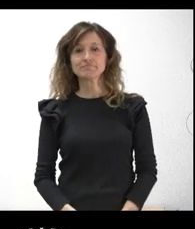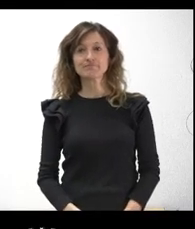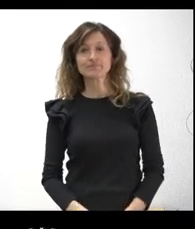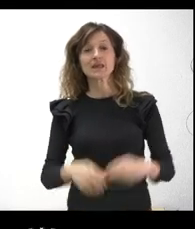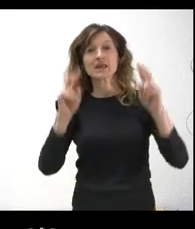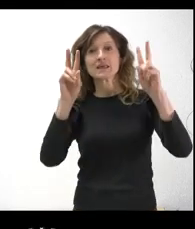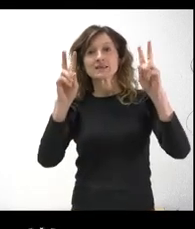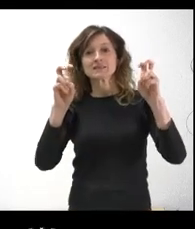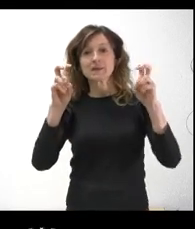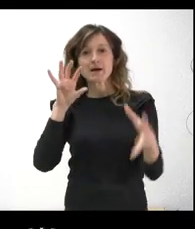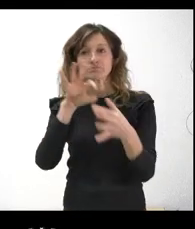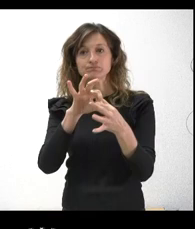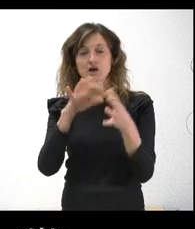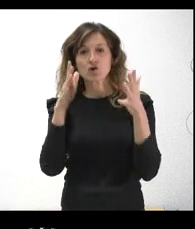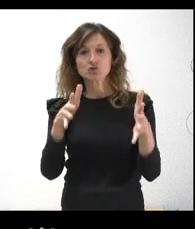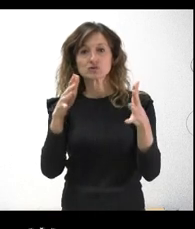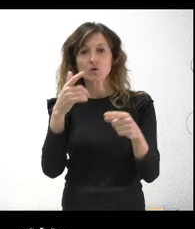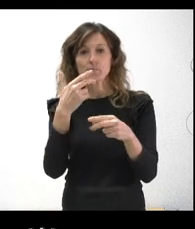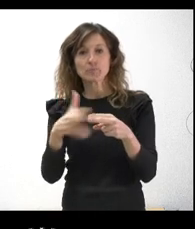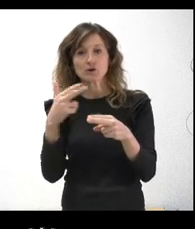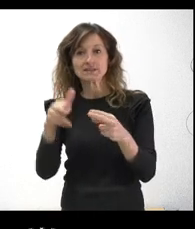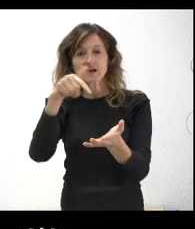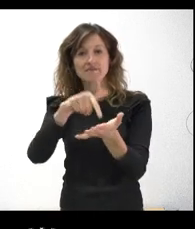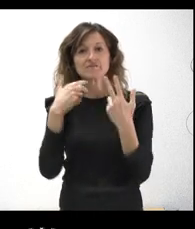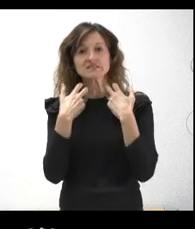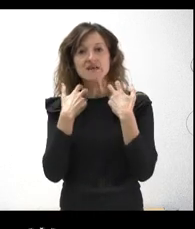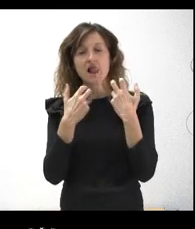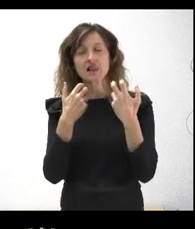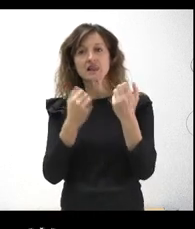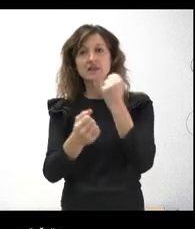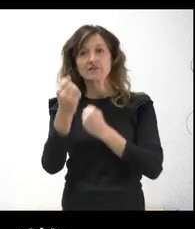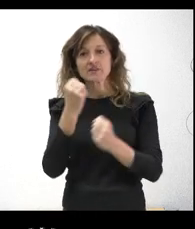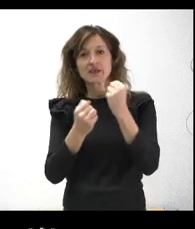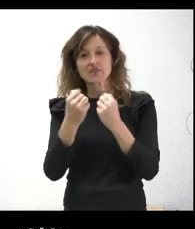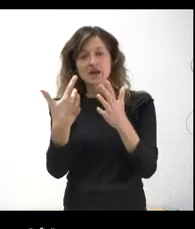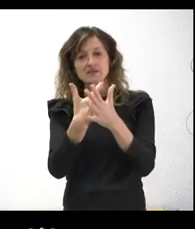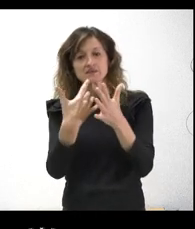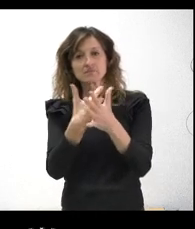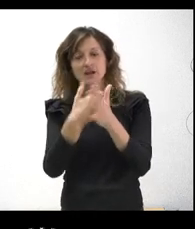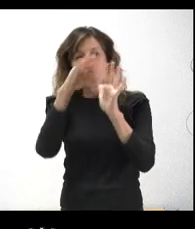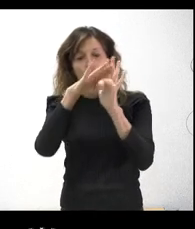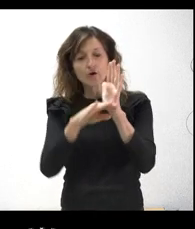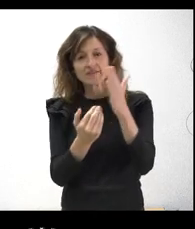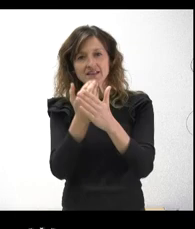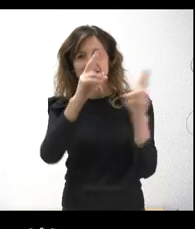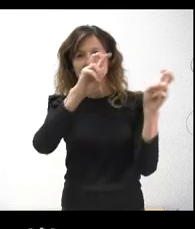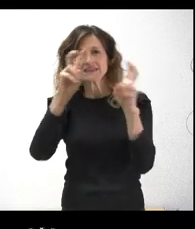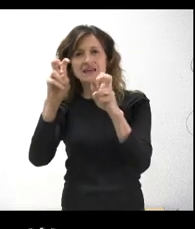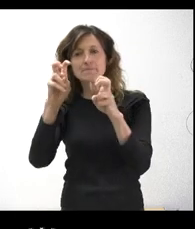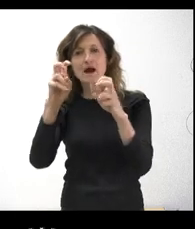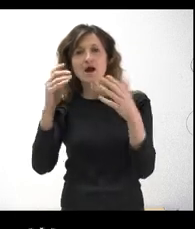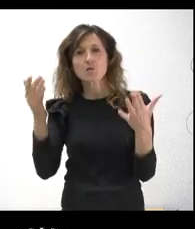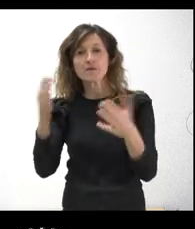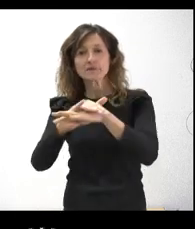último Perdón sobre el consejo de política fiscal y financiera no sé si nos puede avanzar un poco que figura en el orden de del día que que les habrá pasado el